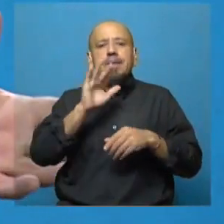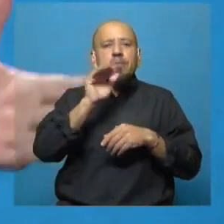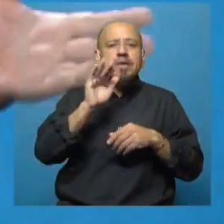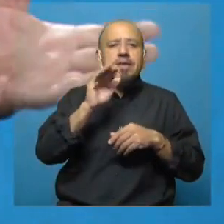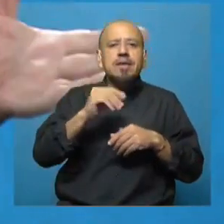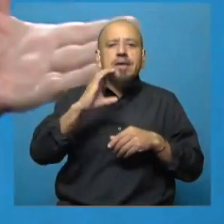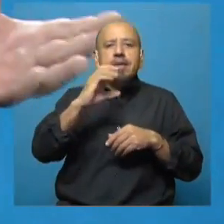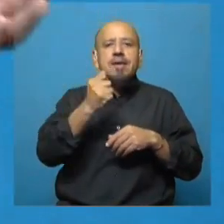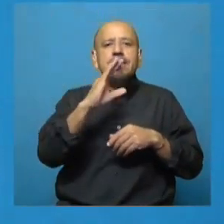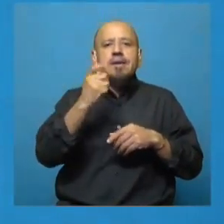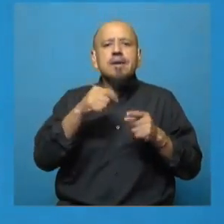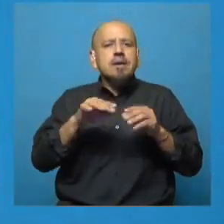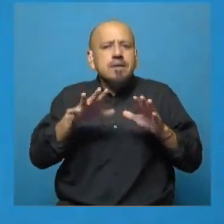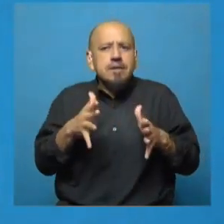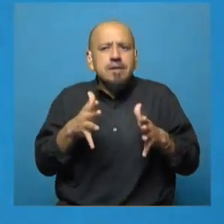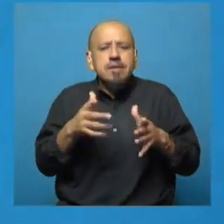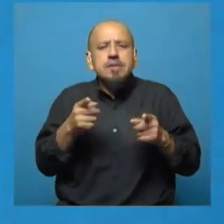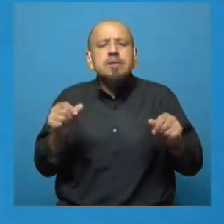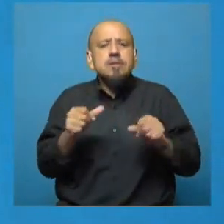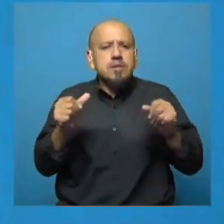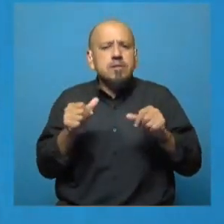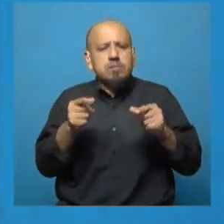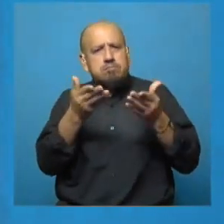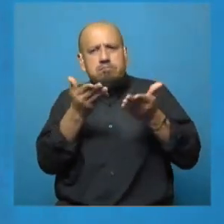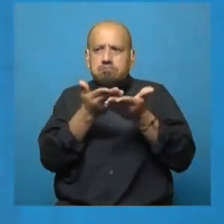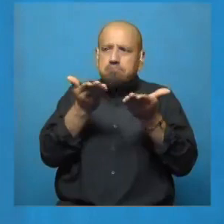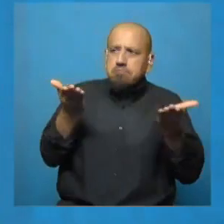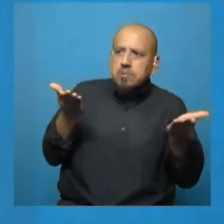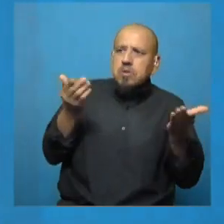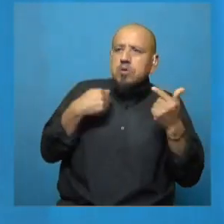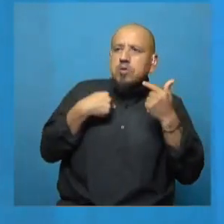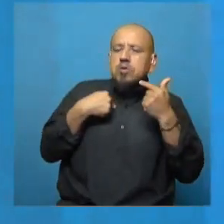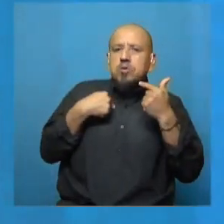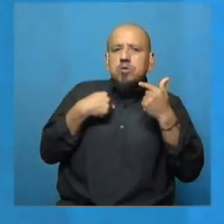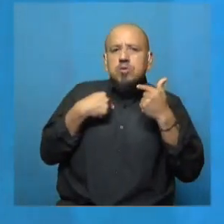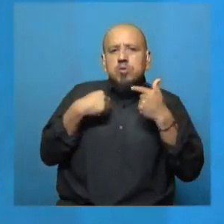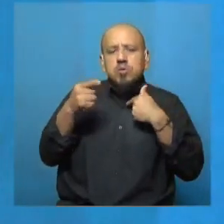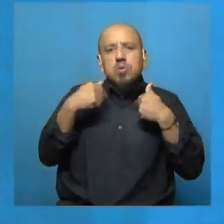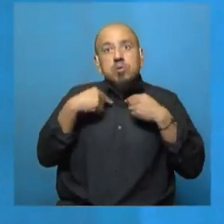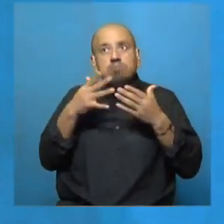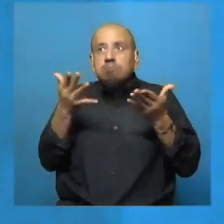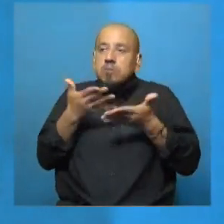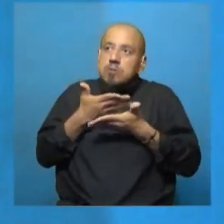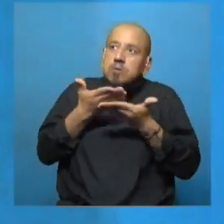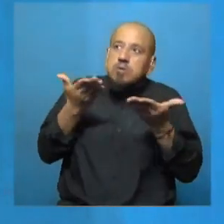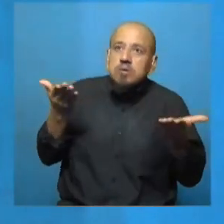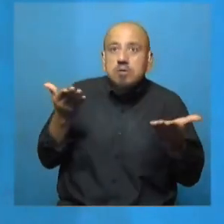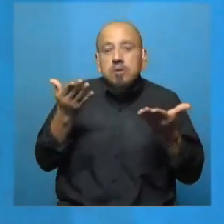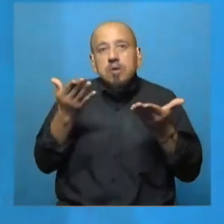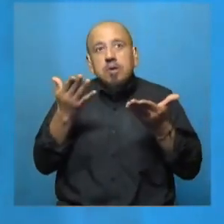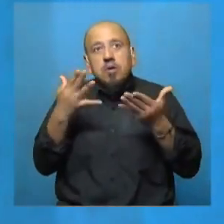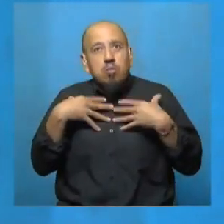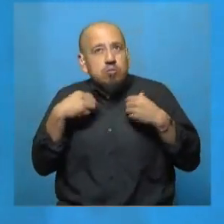es qué es esto Qué es eso son estos tipos y o sea yo tenía mucha admiración por el trabajo de ellos